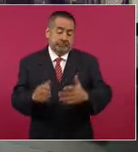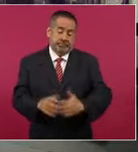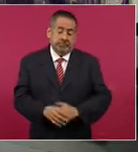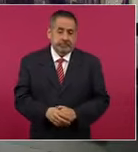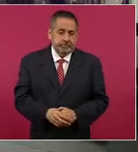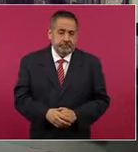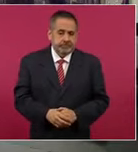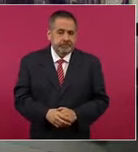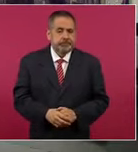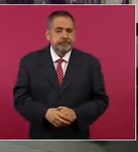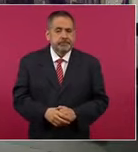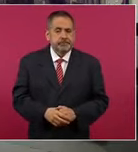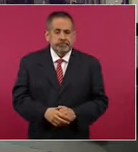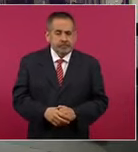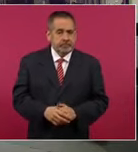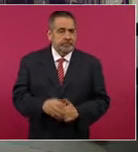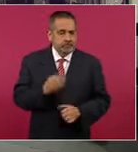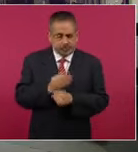Y existen